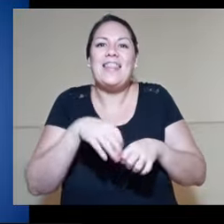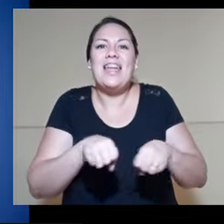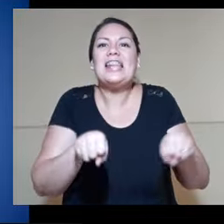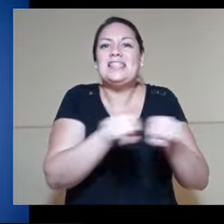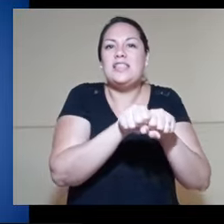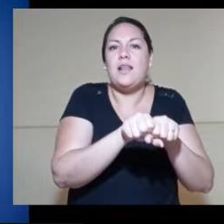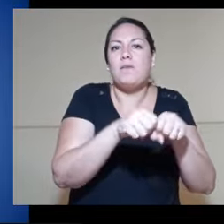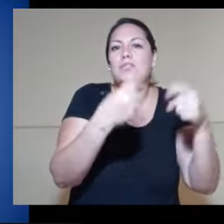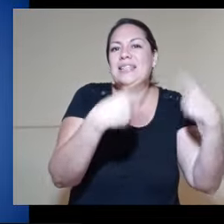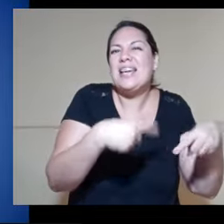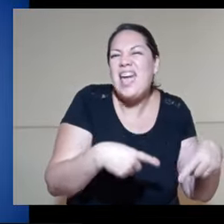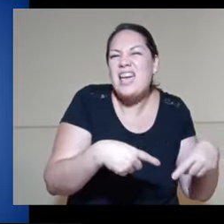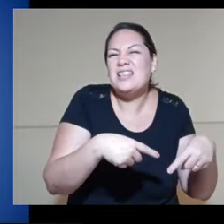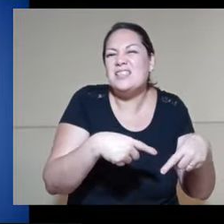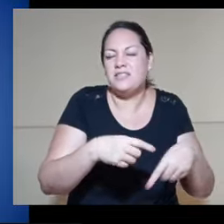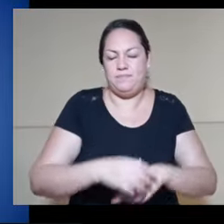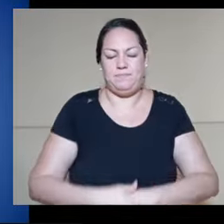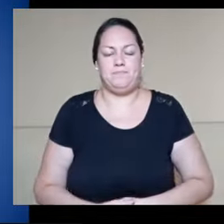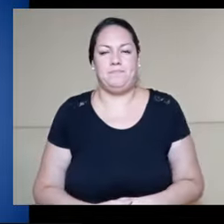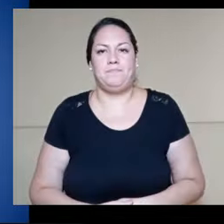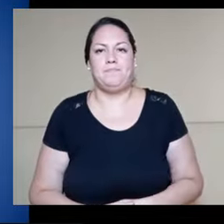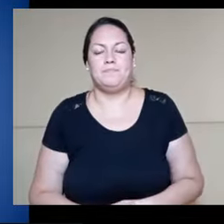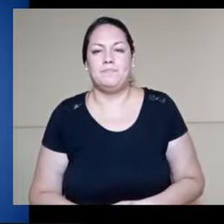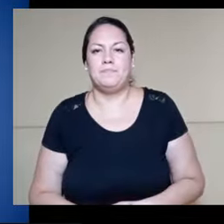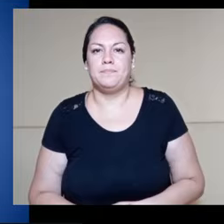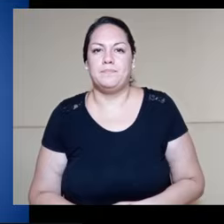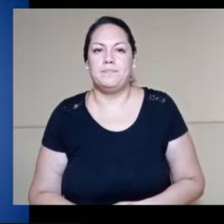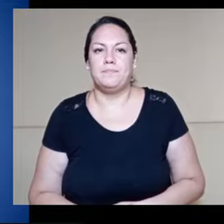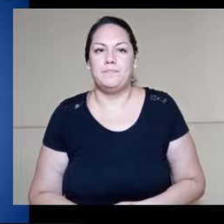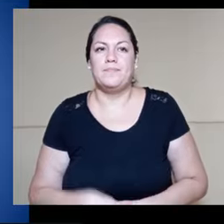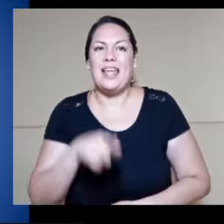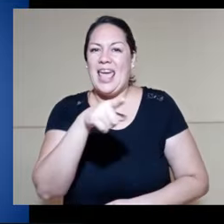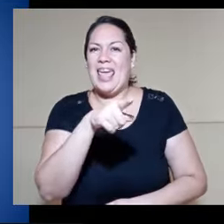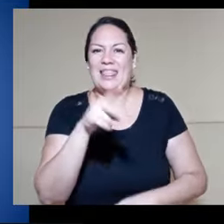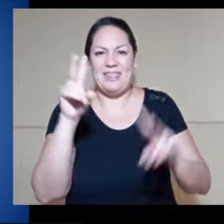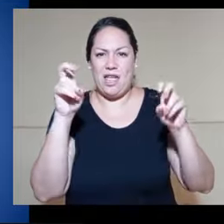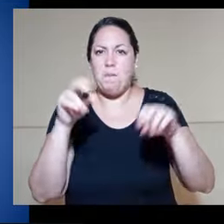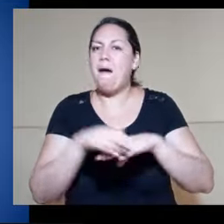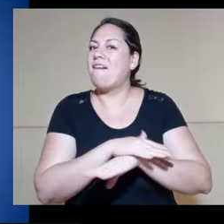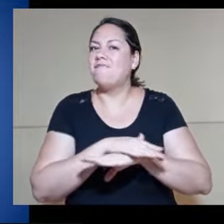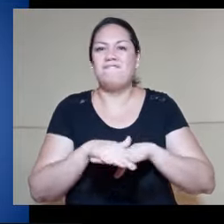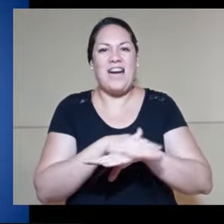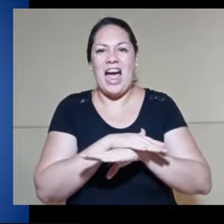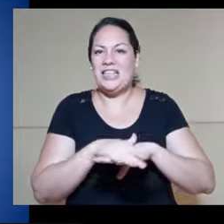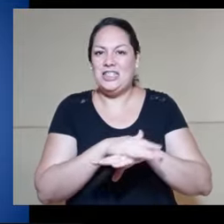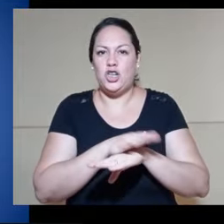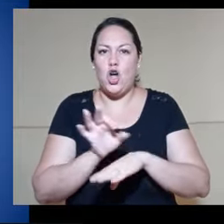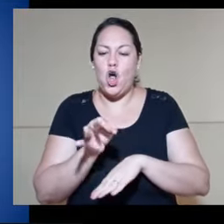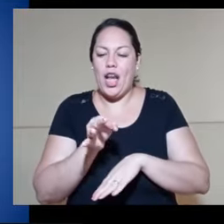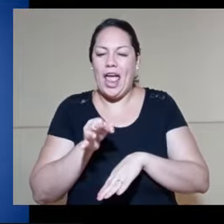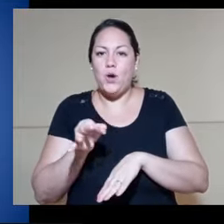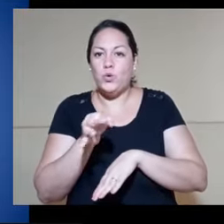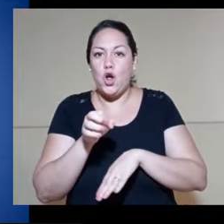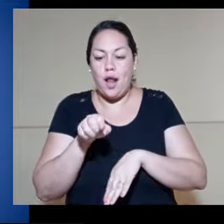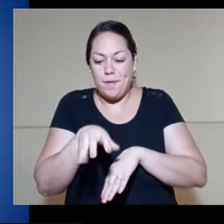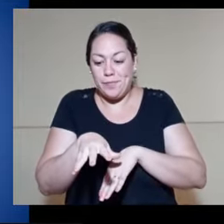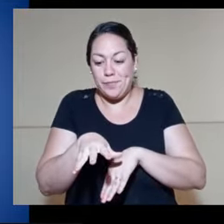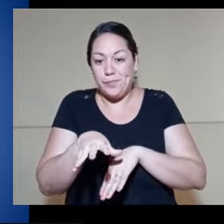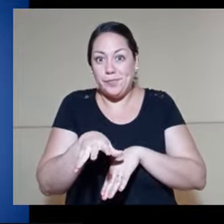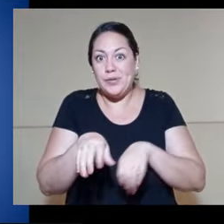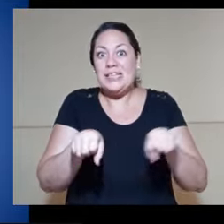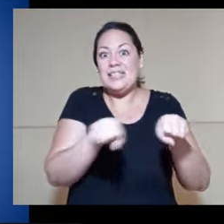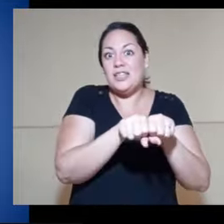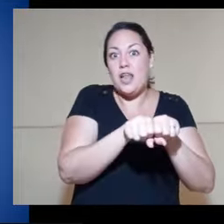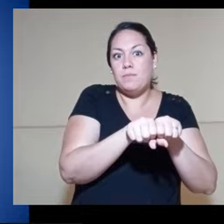dar insumos para que ustedes puedan entender prácticamente todas las bolillas del programa. O sea que esto es básico porque es cómo funciona